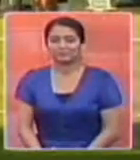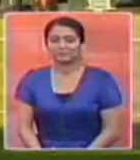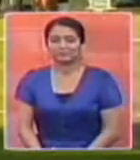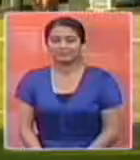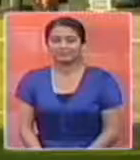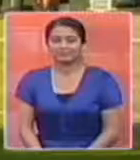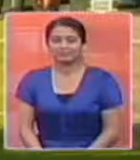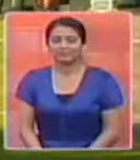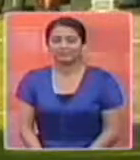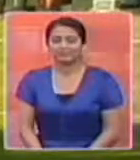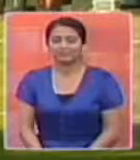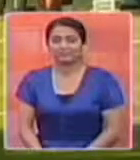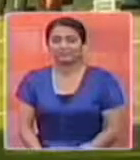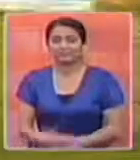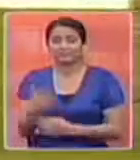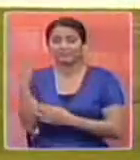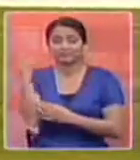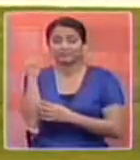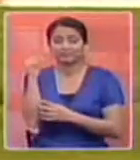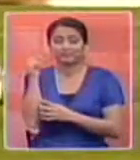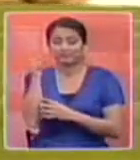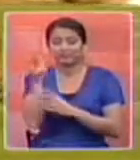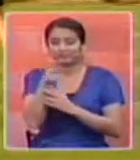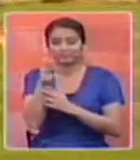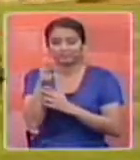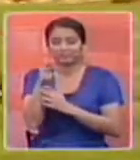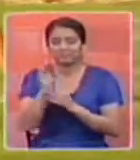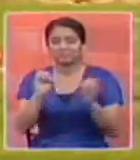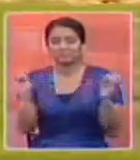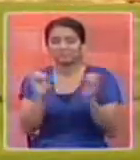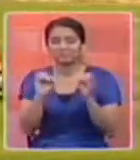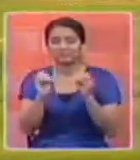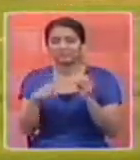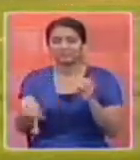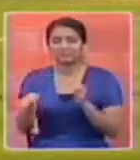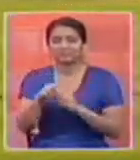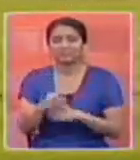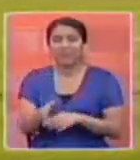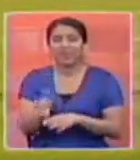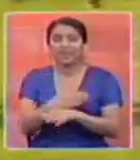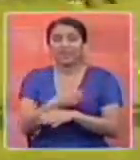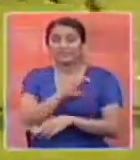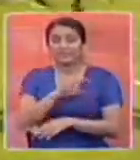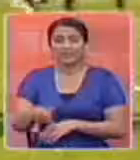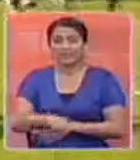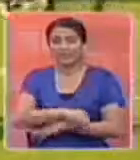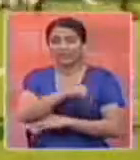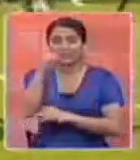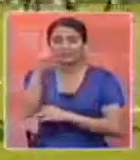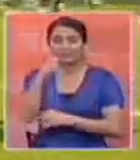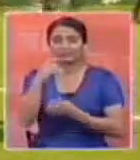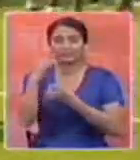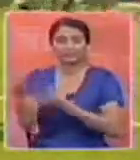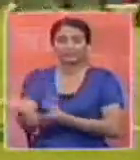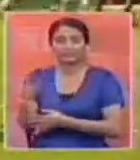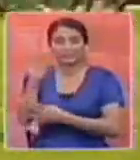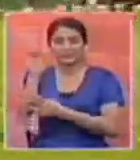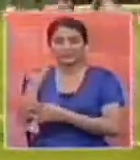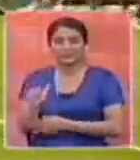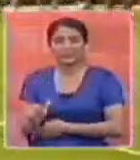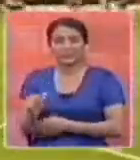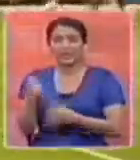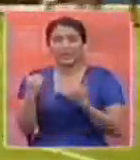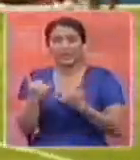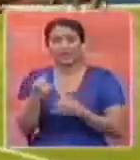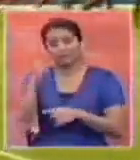Sin presencia de medios, Emelec inició su semana de trabajos en el complejo de los Amanes. Los azules que ganaron el viernes pasado a Fuerza Amarilla se enfocan en la revancha ante este